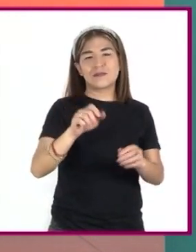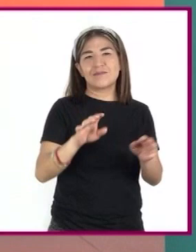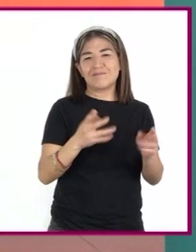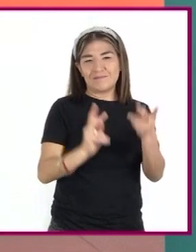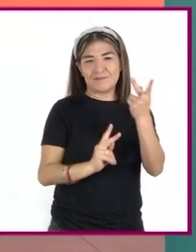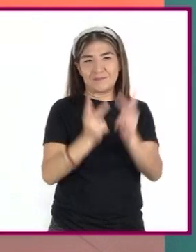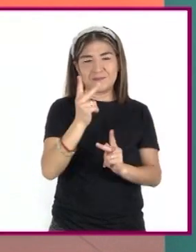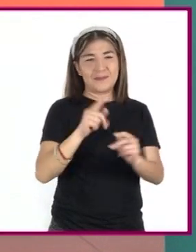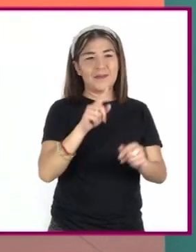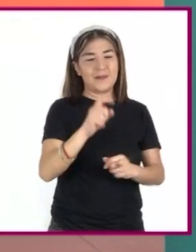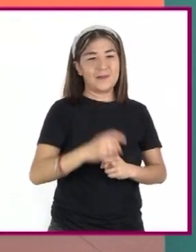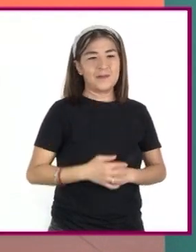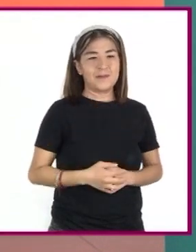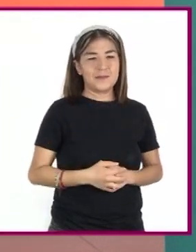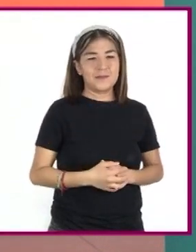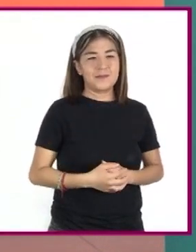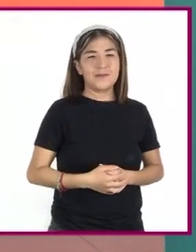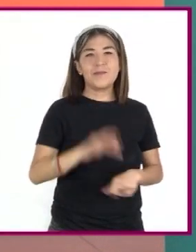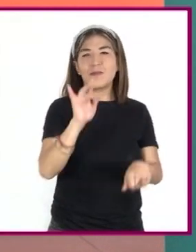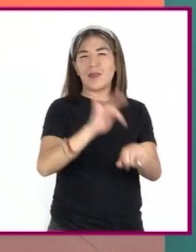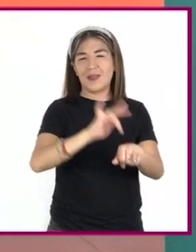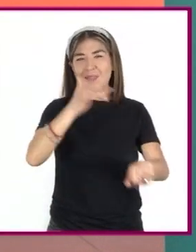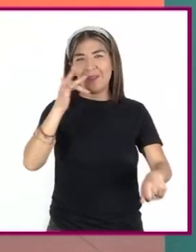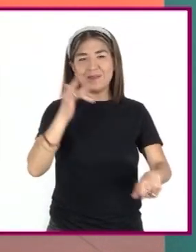así, dorada.